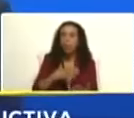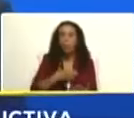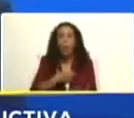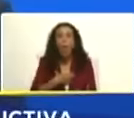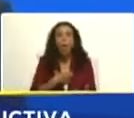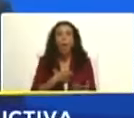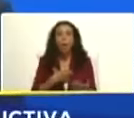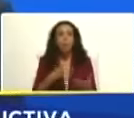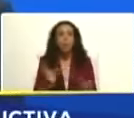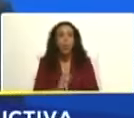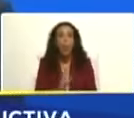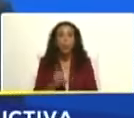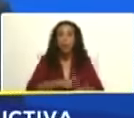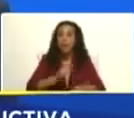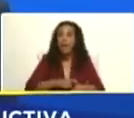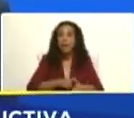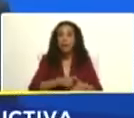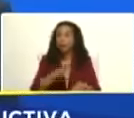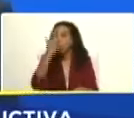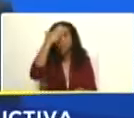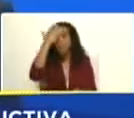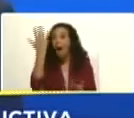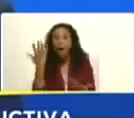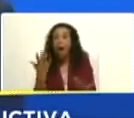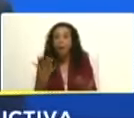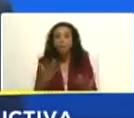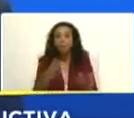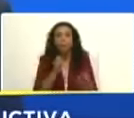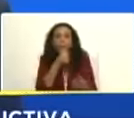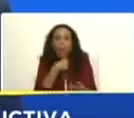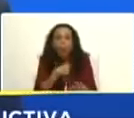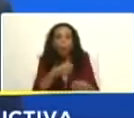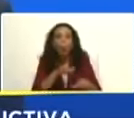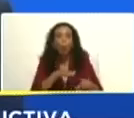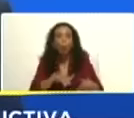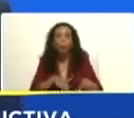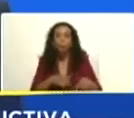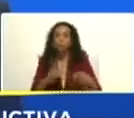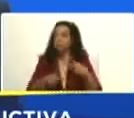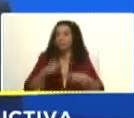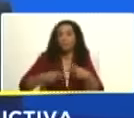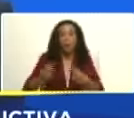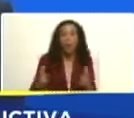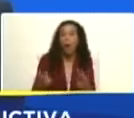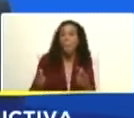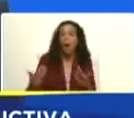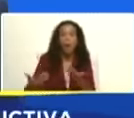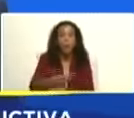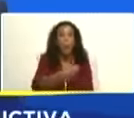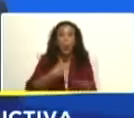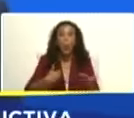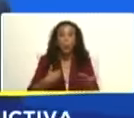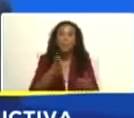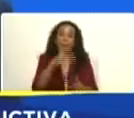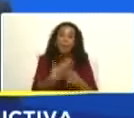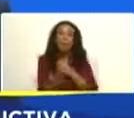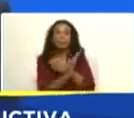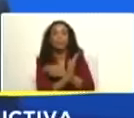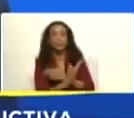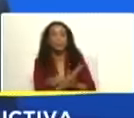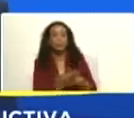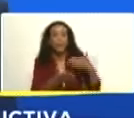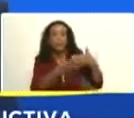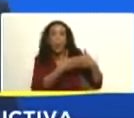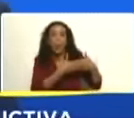producto de la velocidad de los tiempos que estamos viviendo y producto de los estragos de la guerra económica, de las